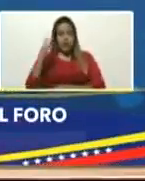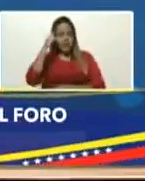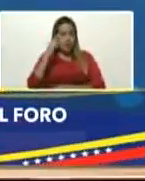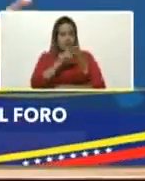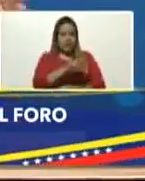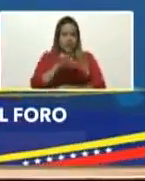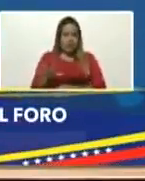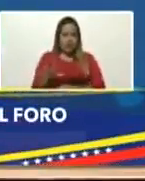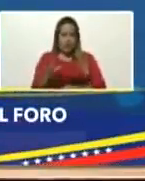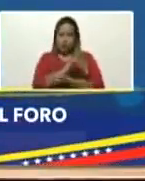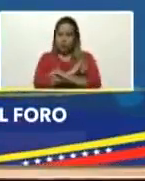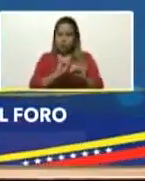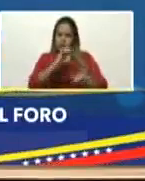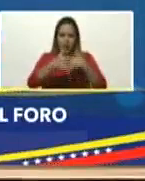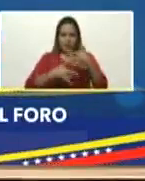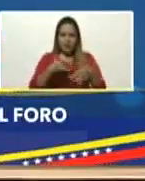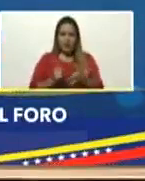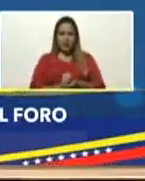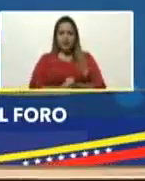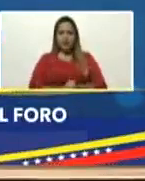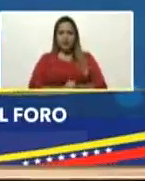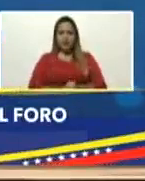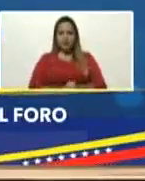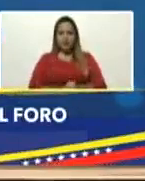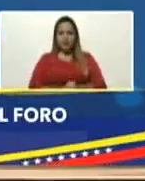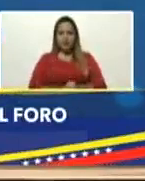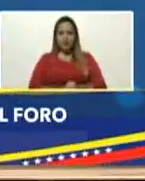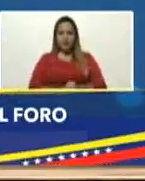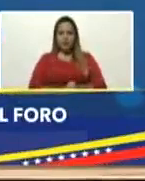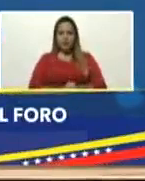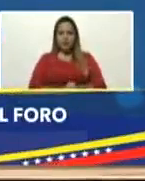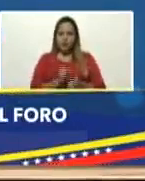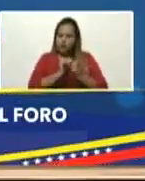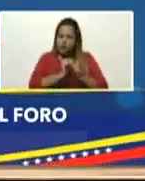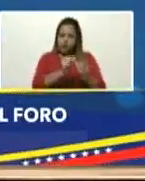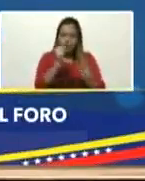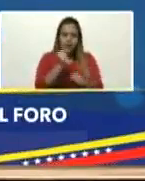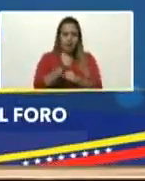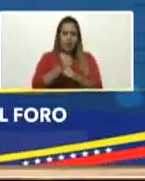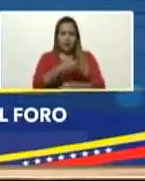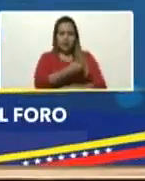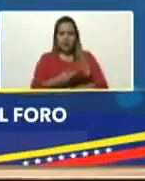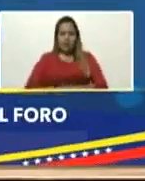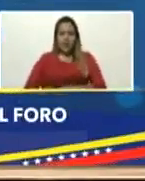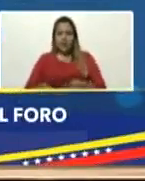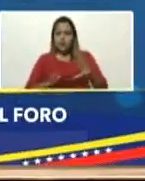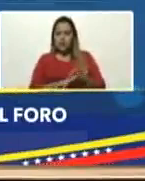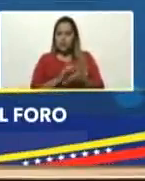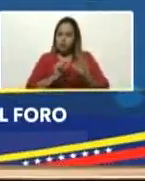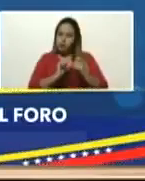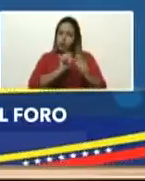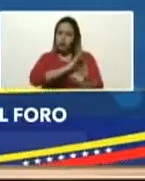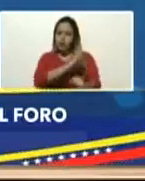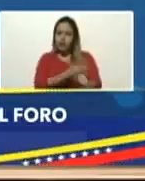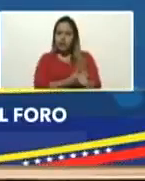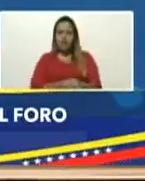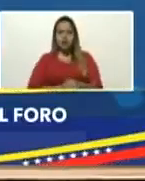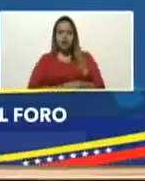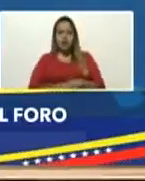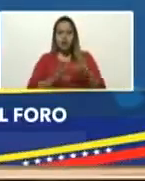de clausura. De tal manera que, bueno, seguimos en ese trabajo, presidente, de continuar fortaleciendo